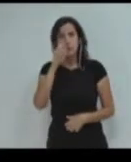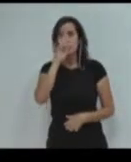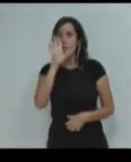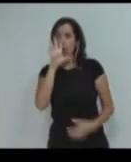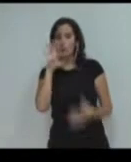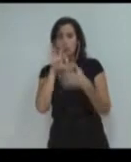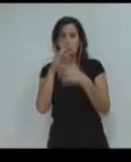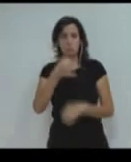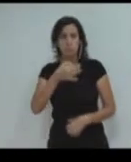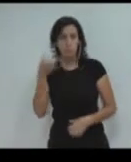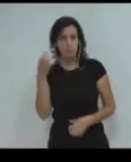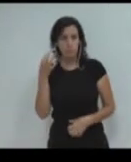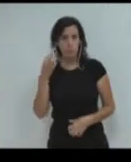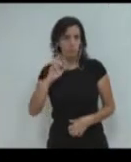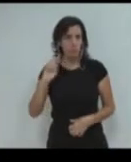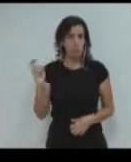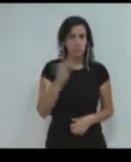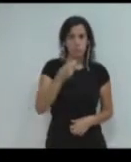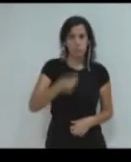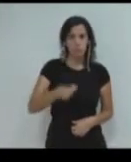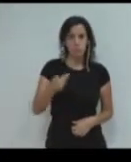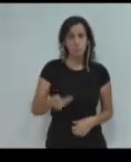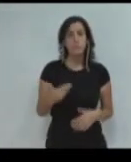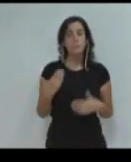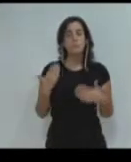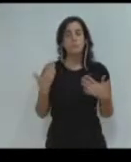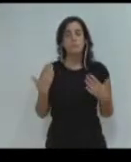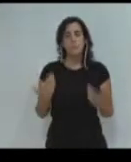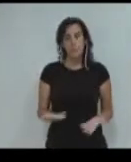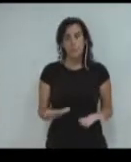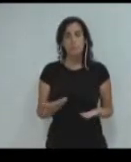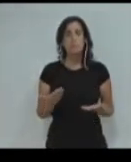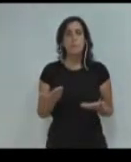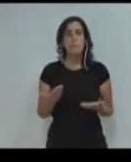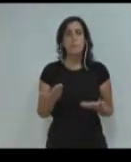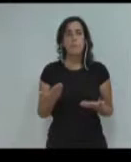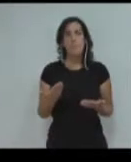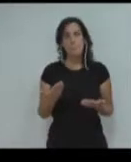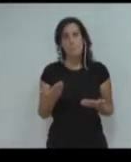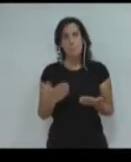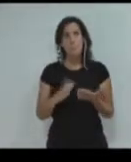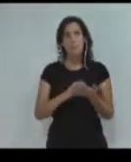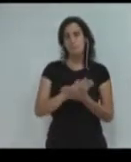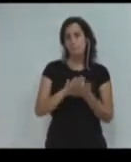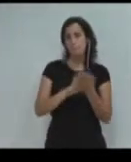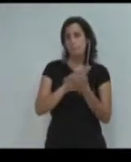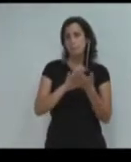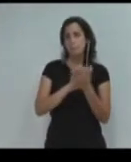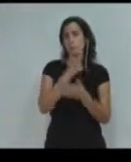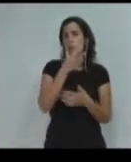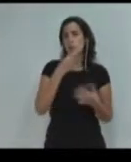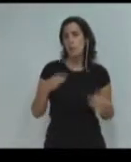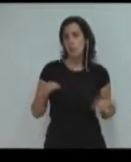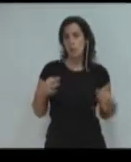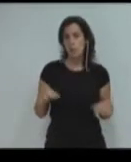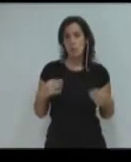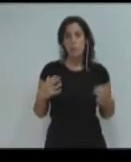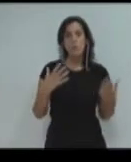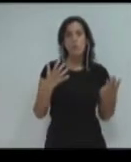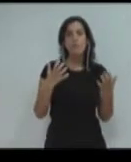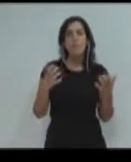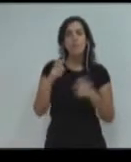pertinentes, etc. Entonces, dicho de una manera muy sencilla, ¿quiénes son los